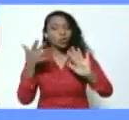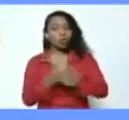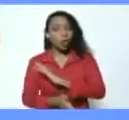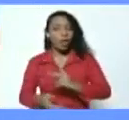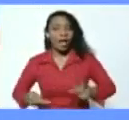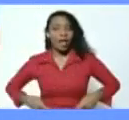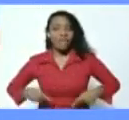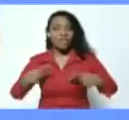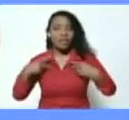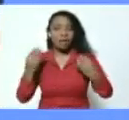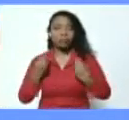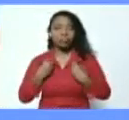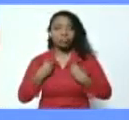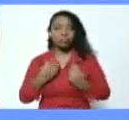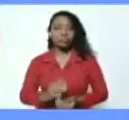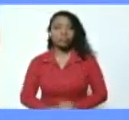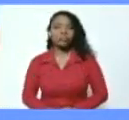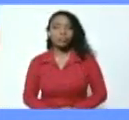vida.